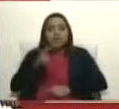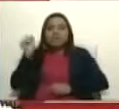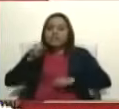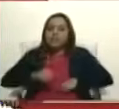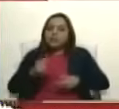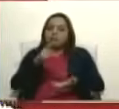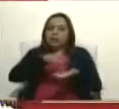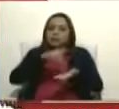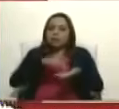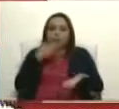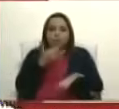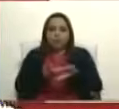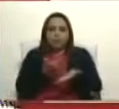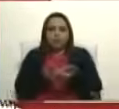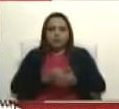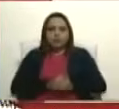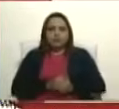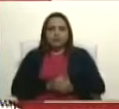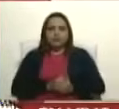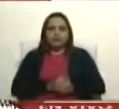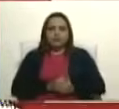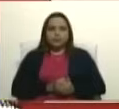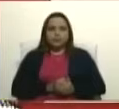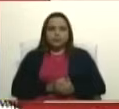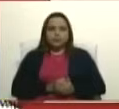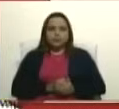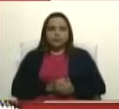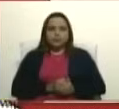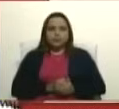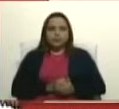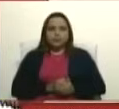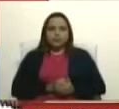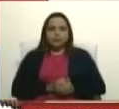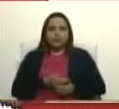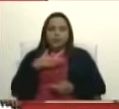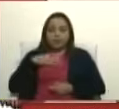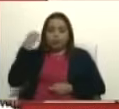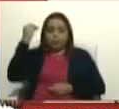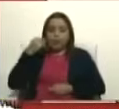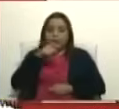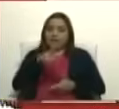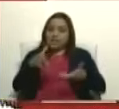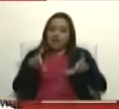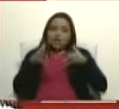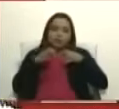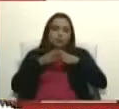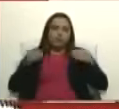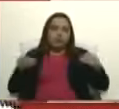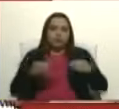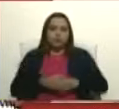esta propuesta. Se sumó. Y creo que ahí ganamos todos y todas